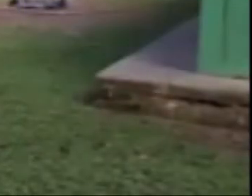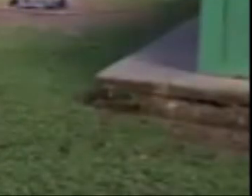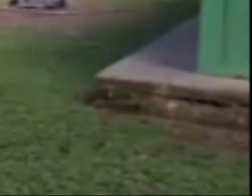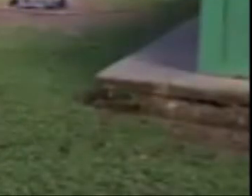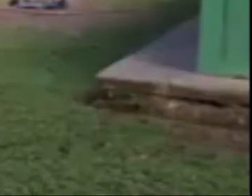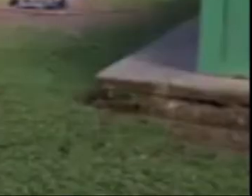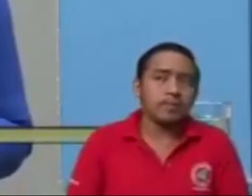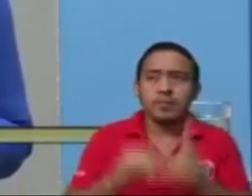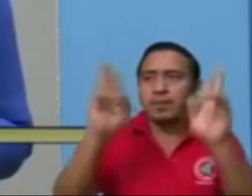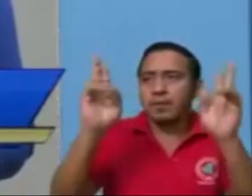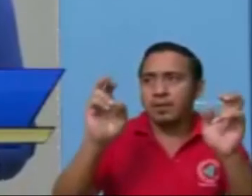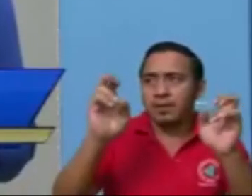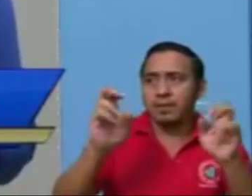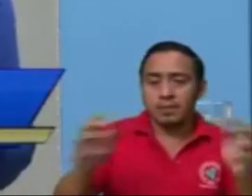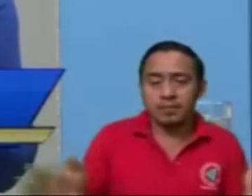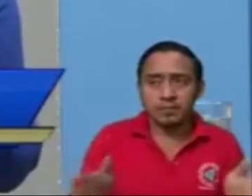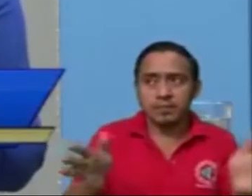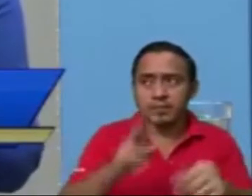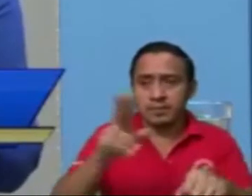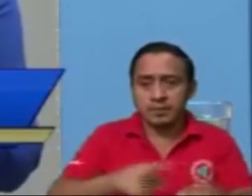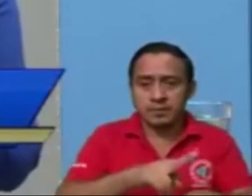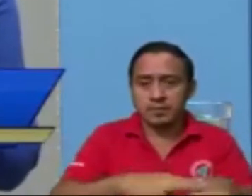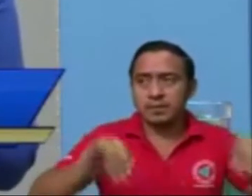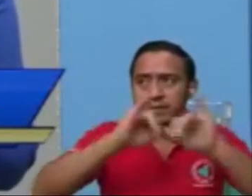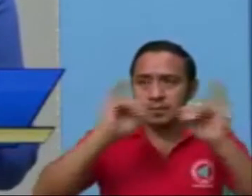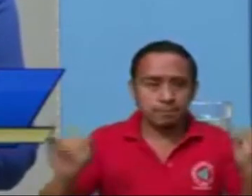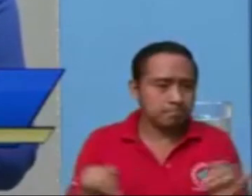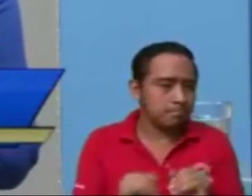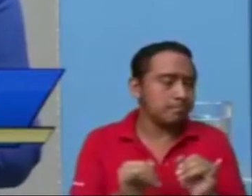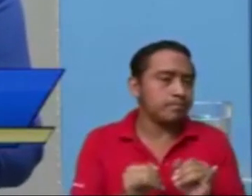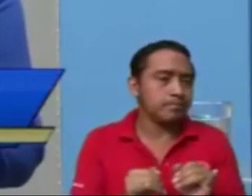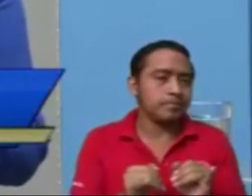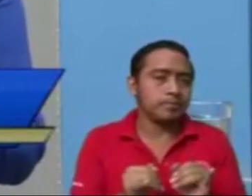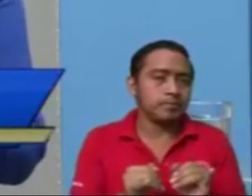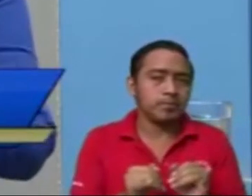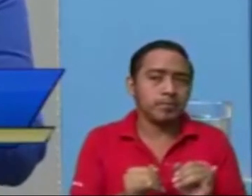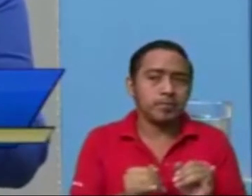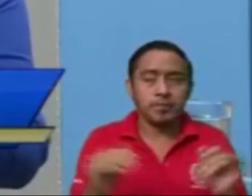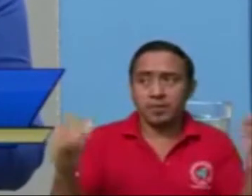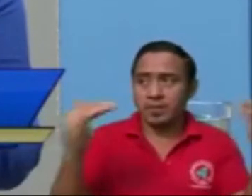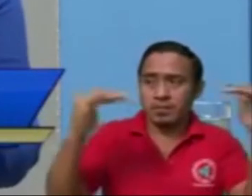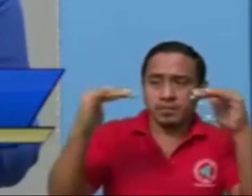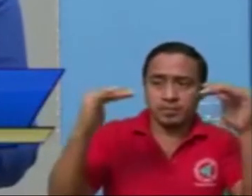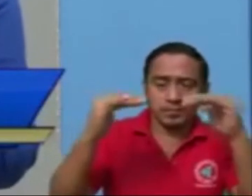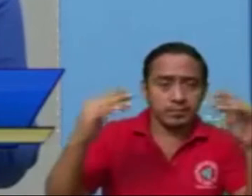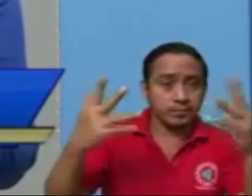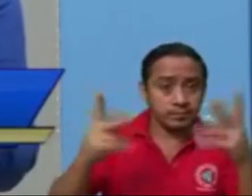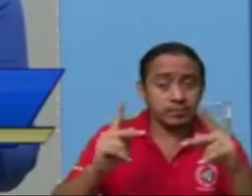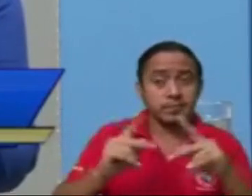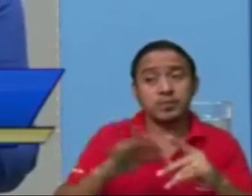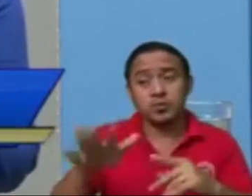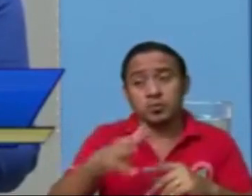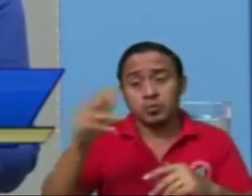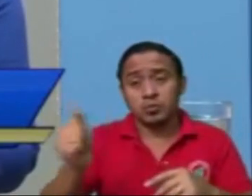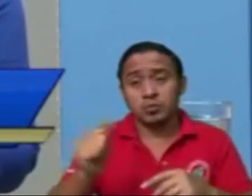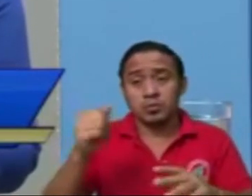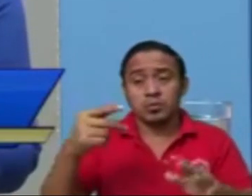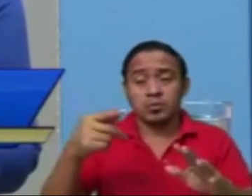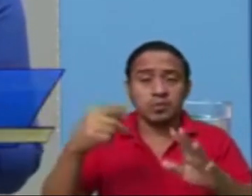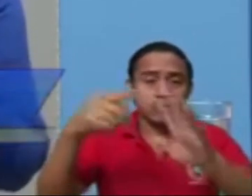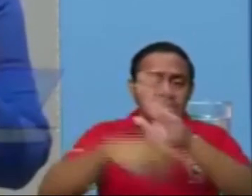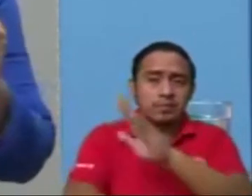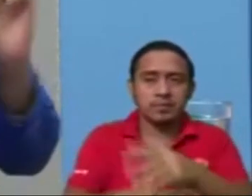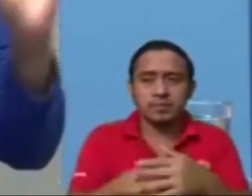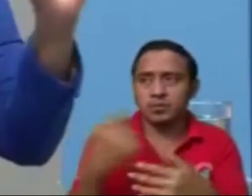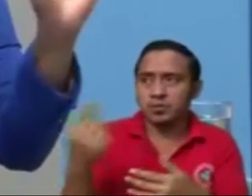cierre de año. De promoción nacional e internacional ha sido equitativo, pero en muchas otras partes del mundo